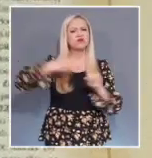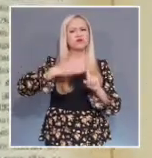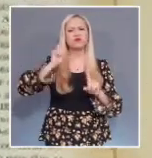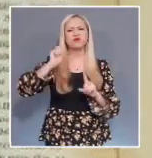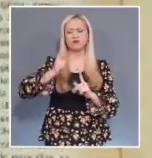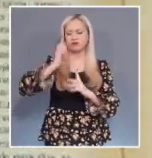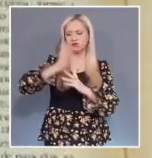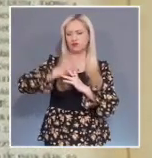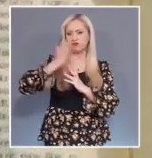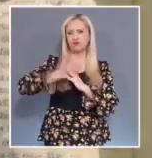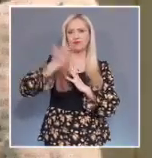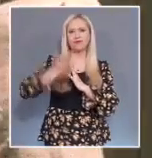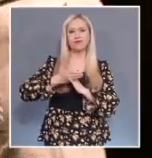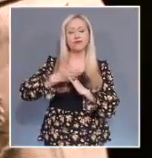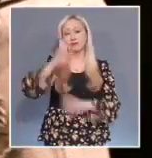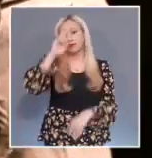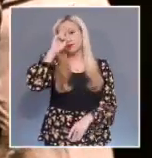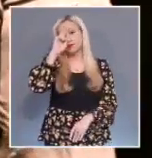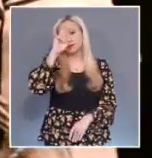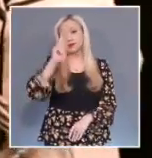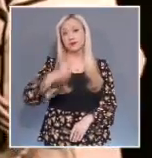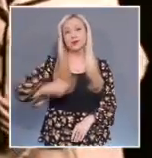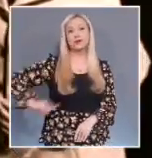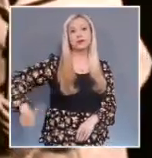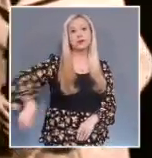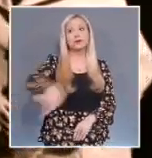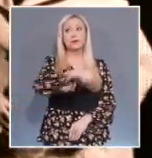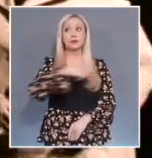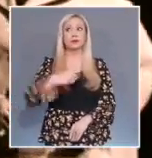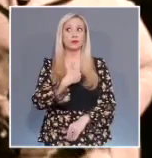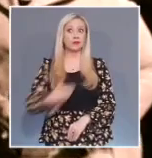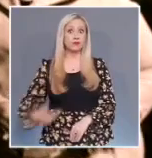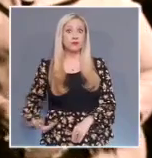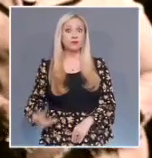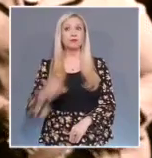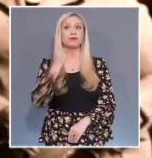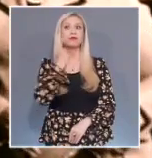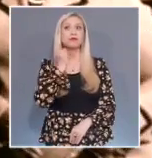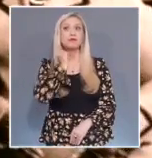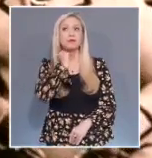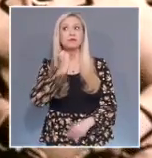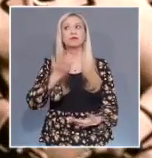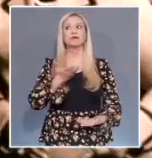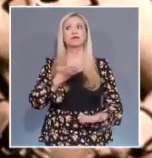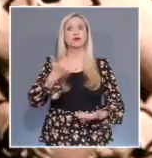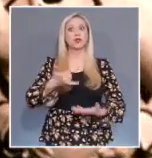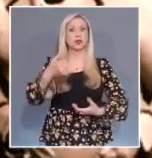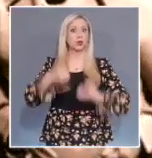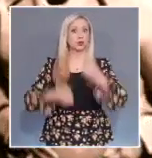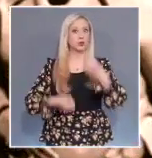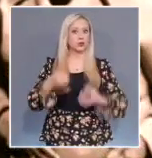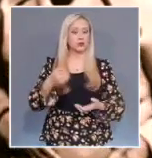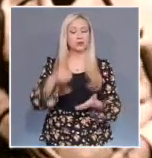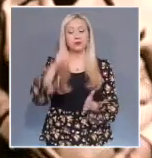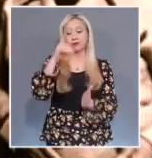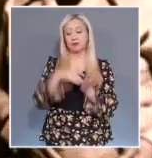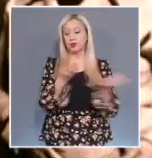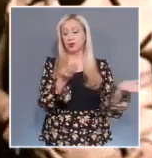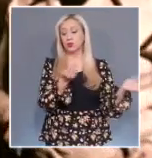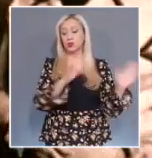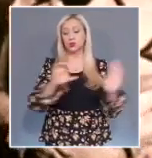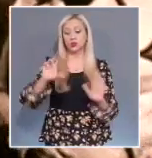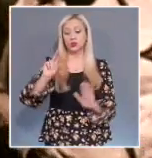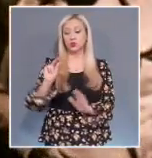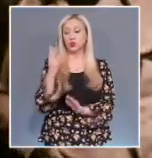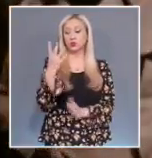respeto entre los poderes de la Unión. En 1984 recibió el Premio Nacional de Derecho del Trabajo